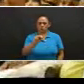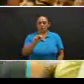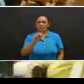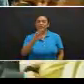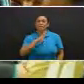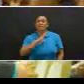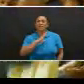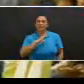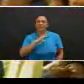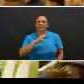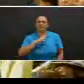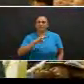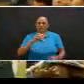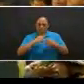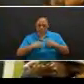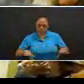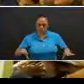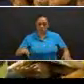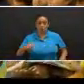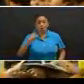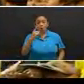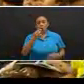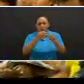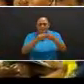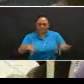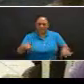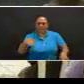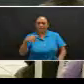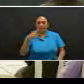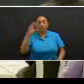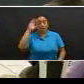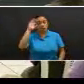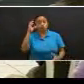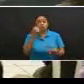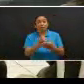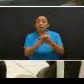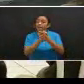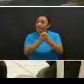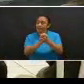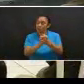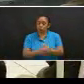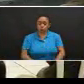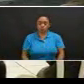uno pierde aún a los que uno creía amigos.